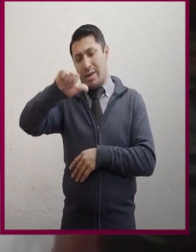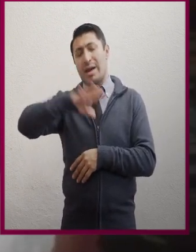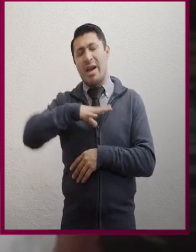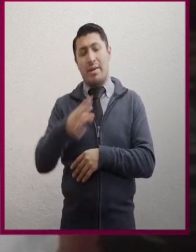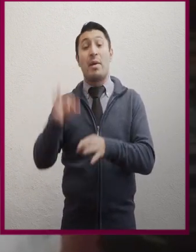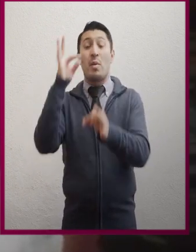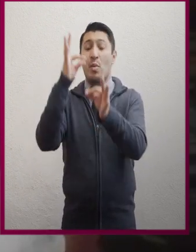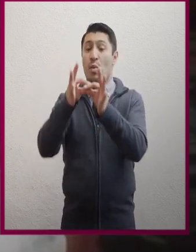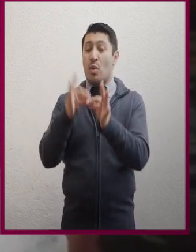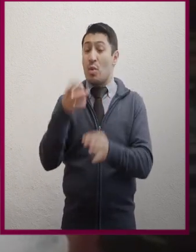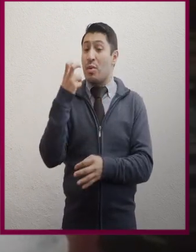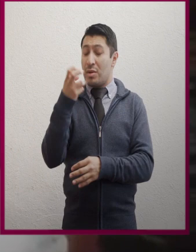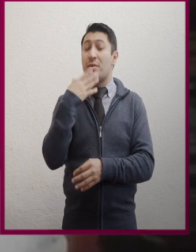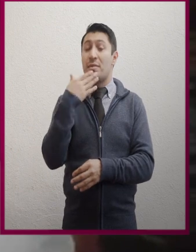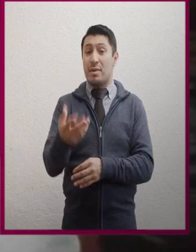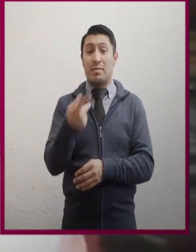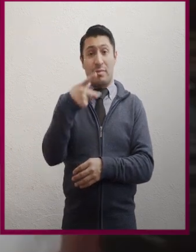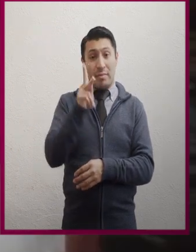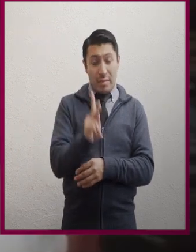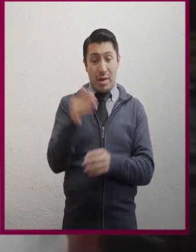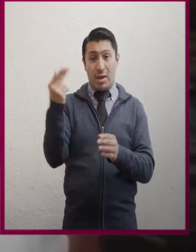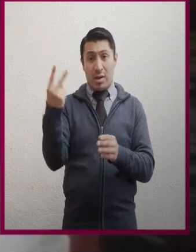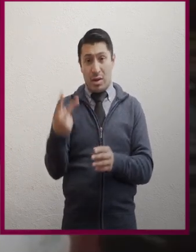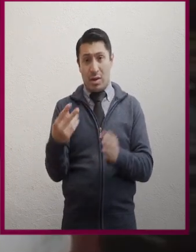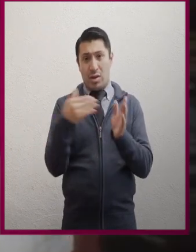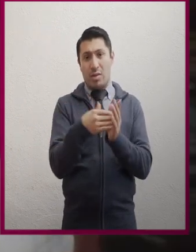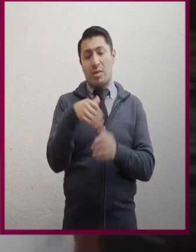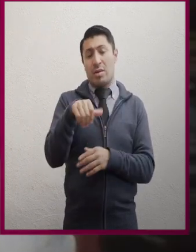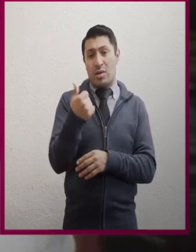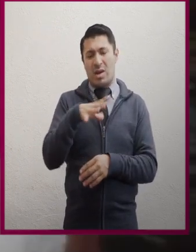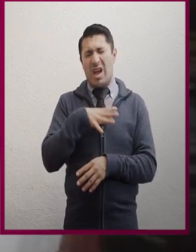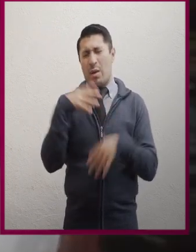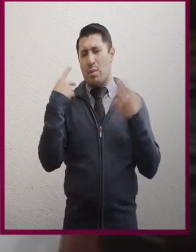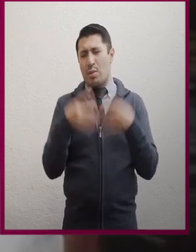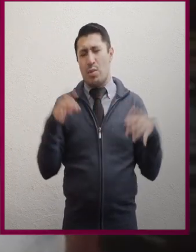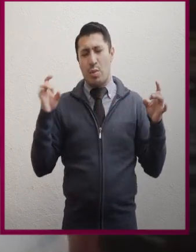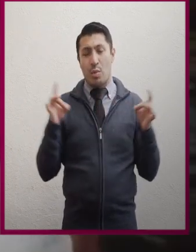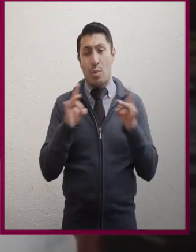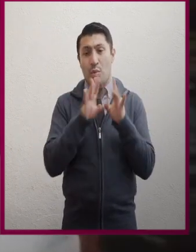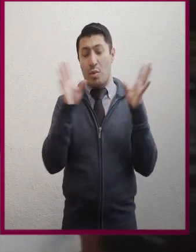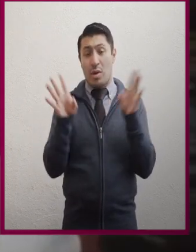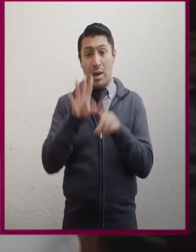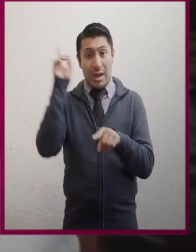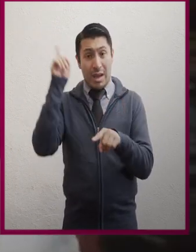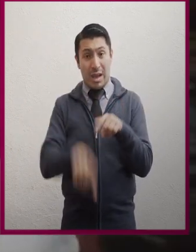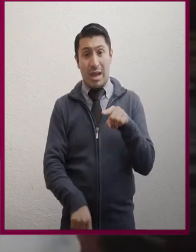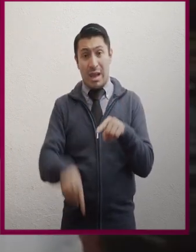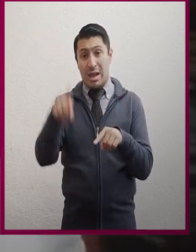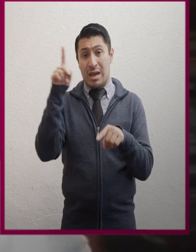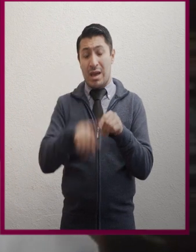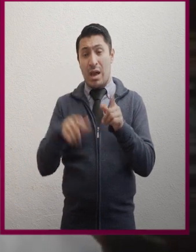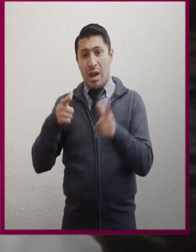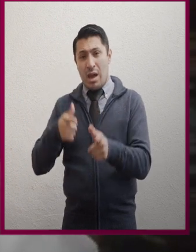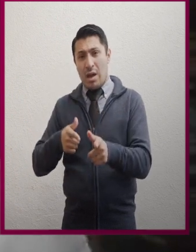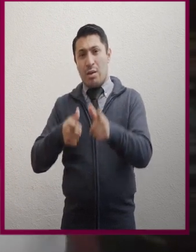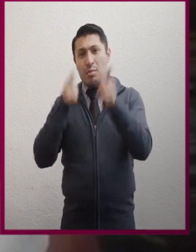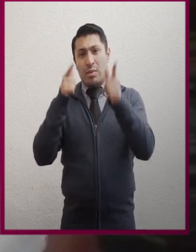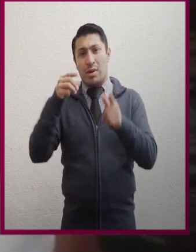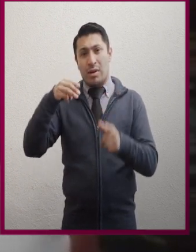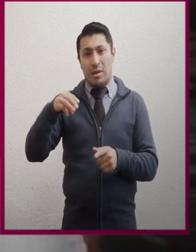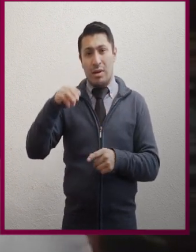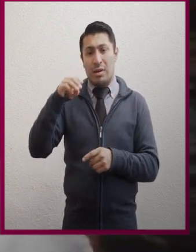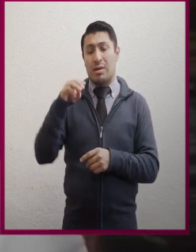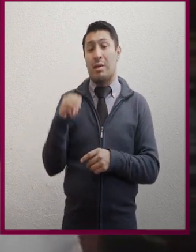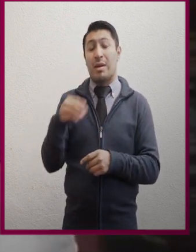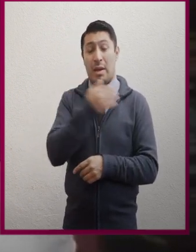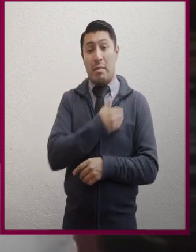cumplía en buena medida con esa labor. En 2011 hubo un movimiento que acabó destituyendo y